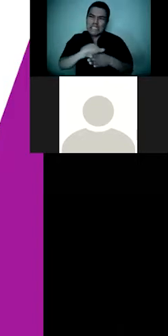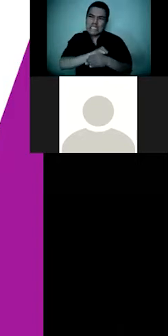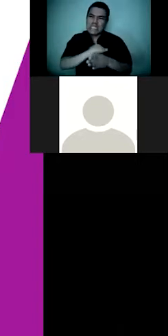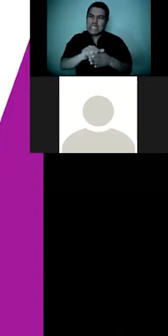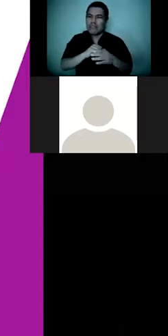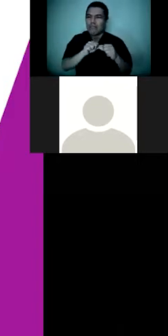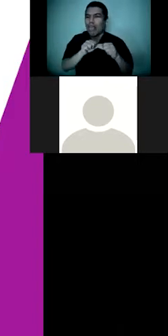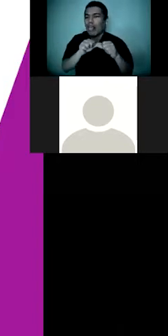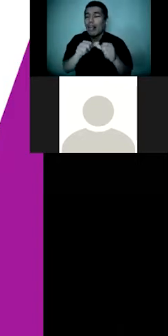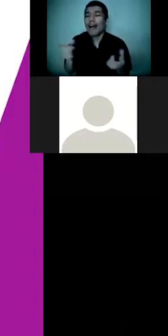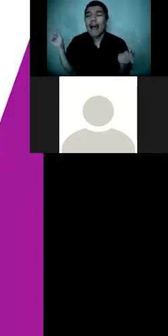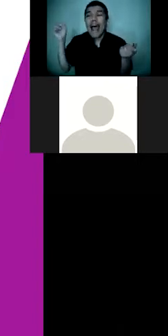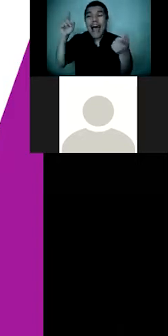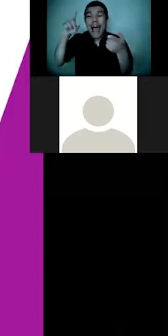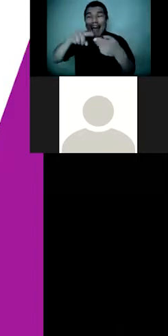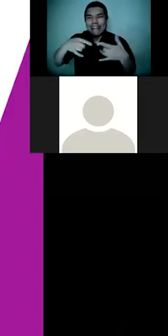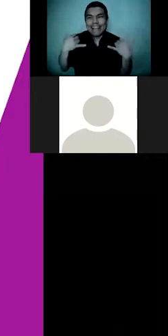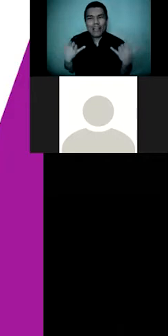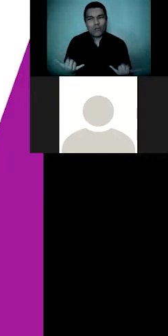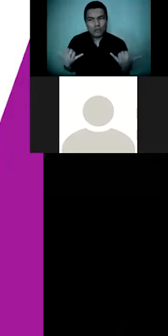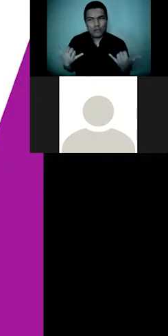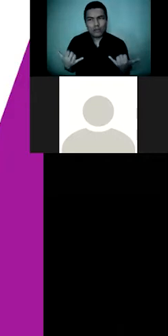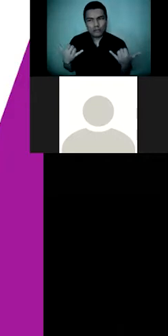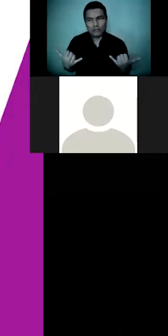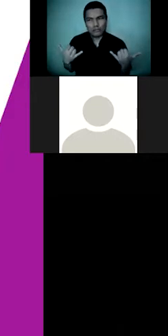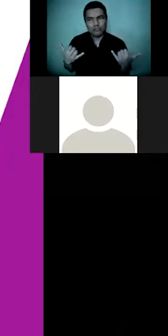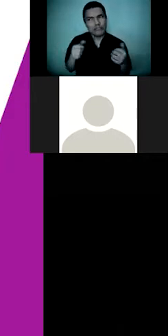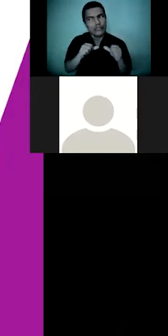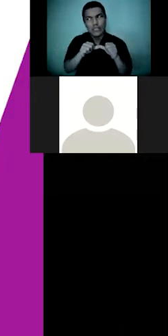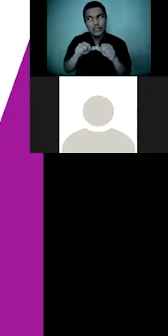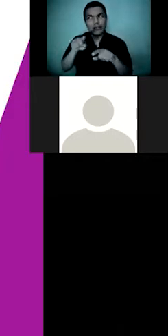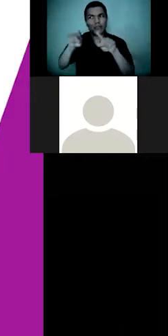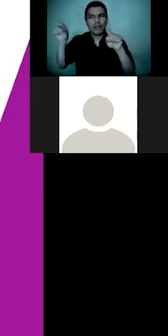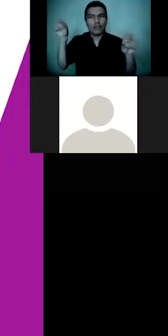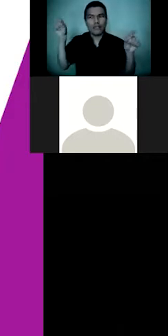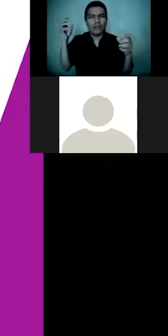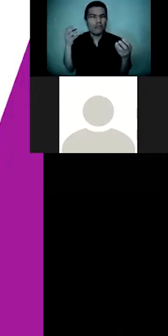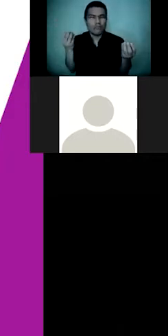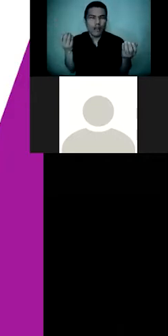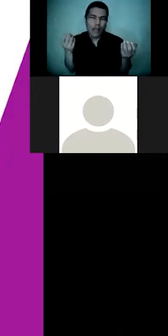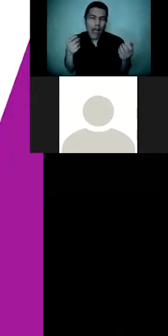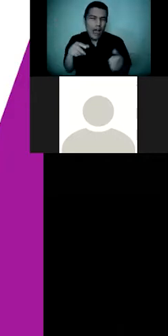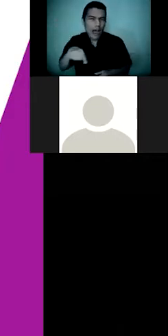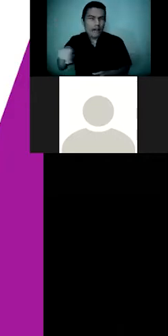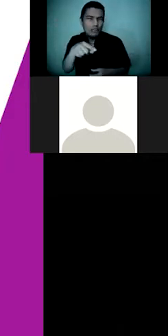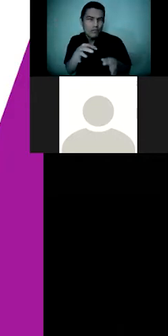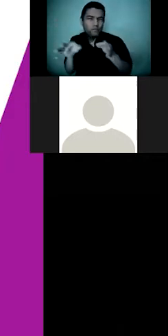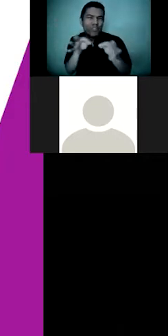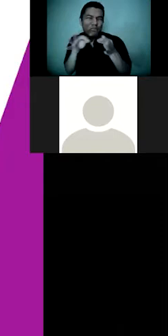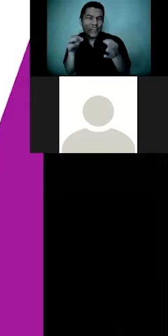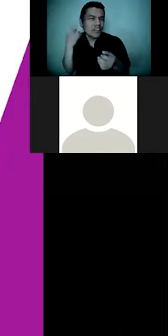Entonces, lo primero que dice que tienen que hacer, lo que tienen que hacer es oralizarlo. Hasta ahora se tiene ese paradigma